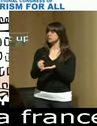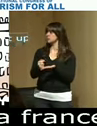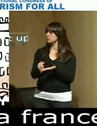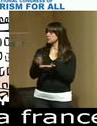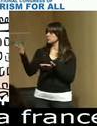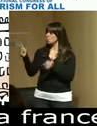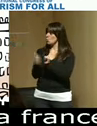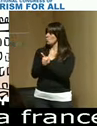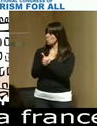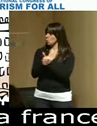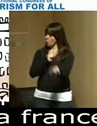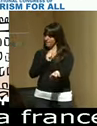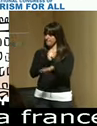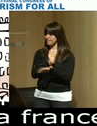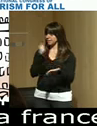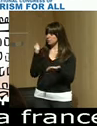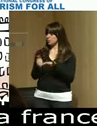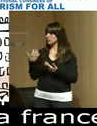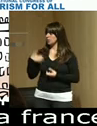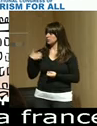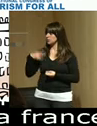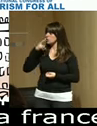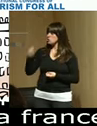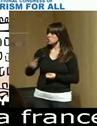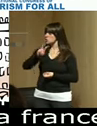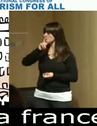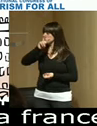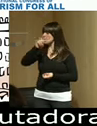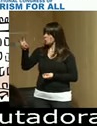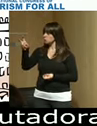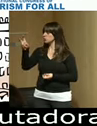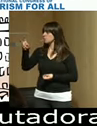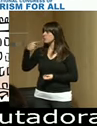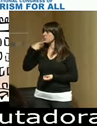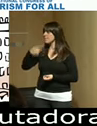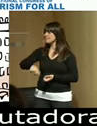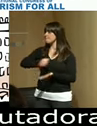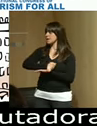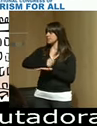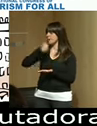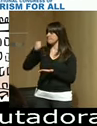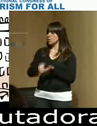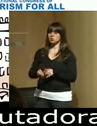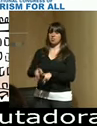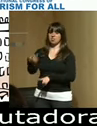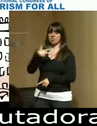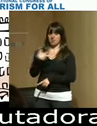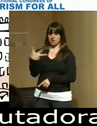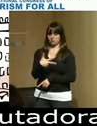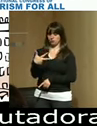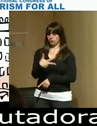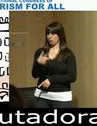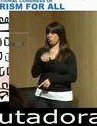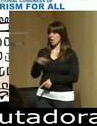una copia del pasaporte argentino, y otro más que dice pasaporte a tus derechos. La